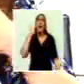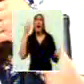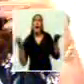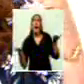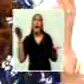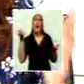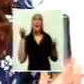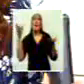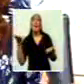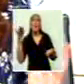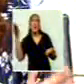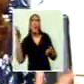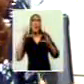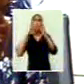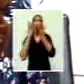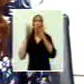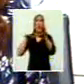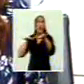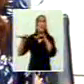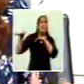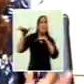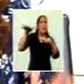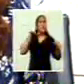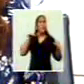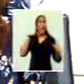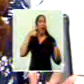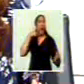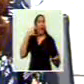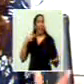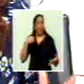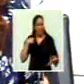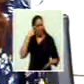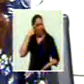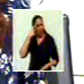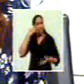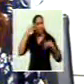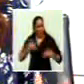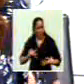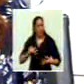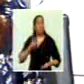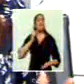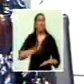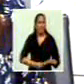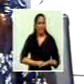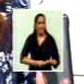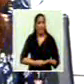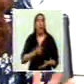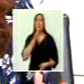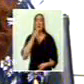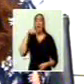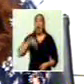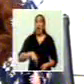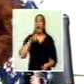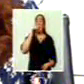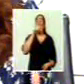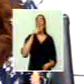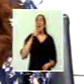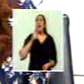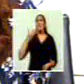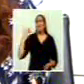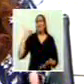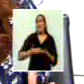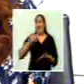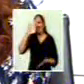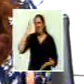desplegando el mundo. En estos días hemos logrado un triunfo resonante en la OMC. Hemos logrado, luego de 15